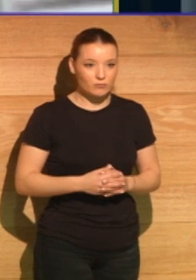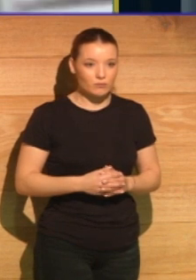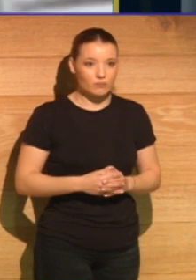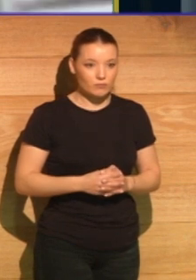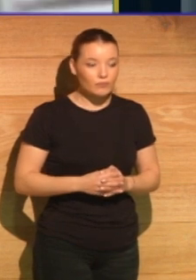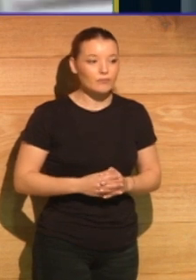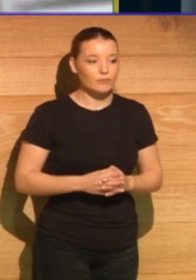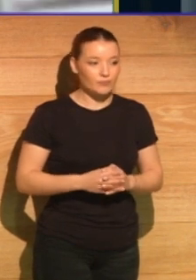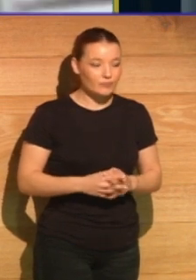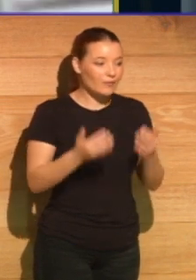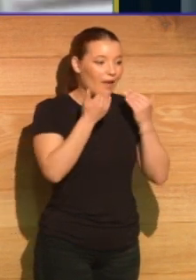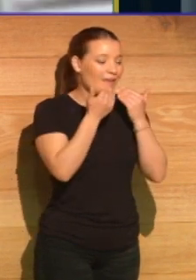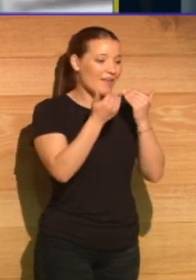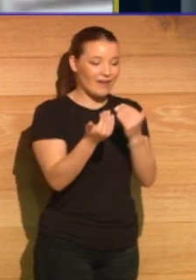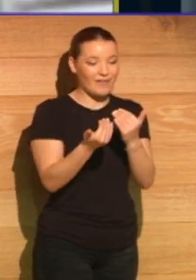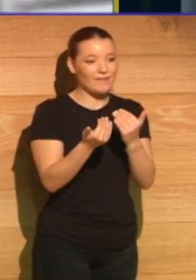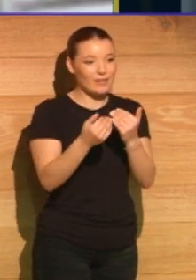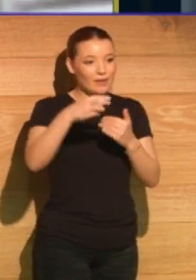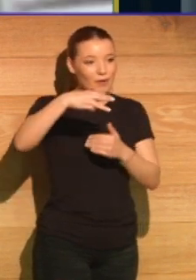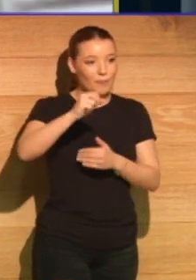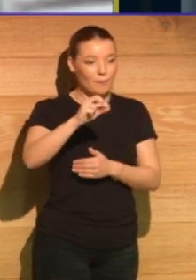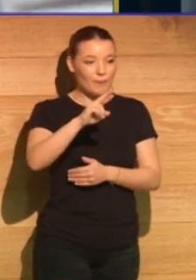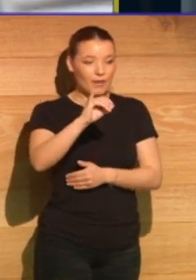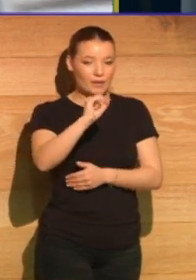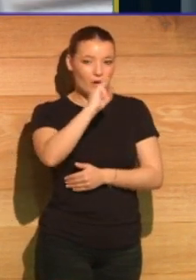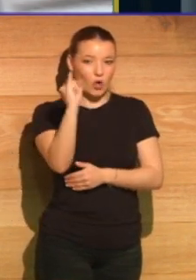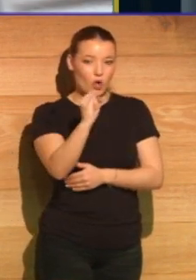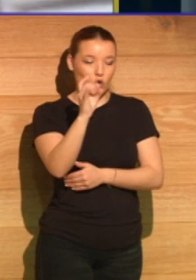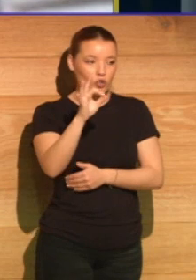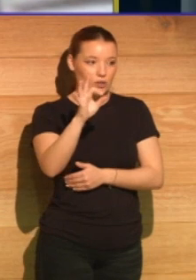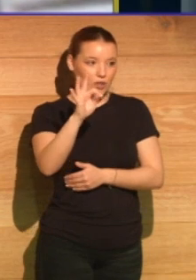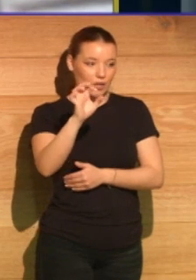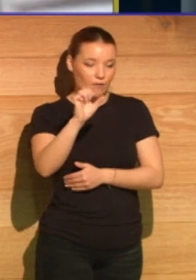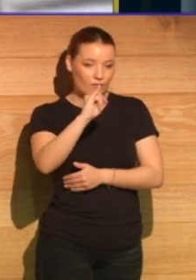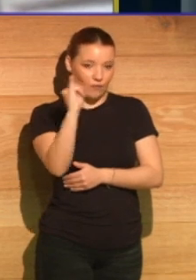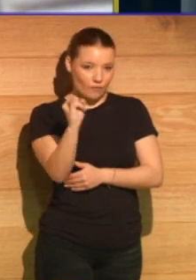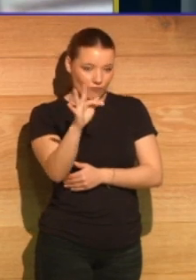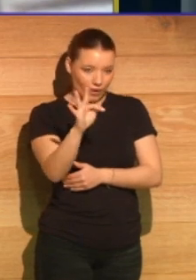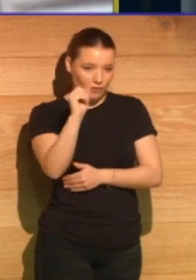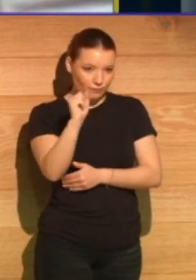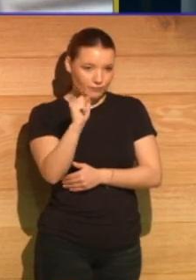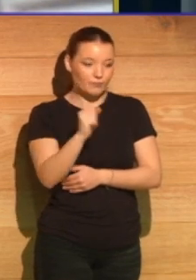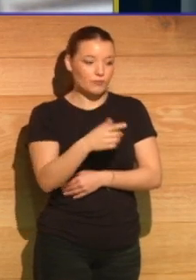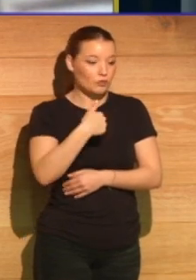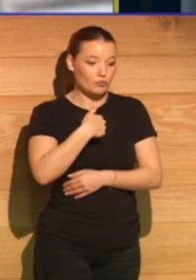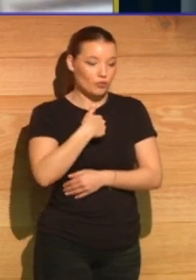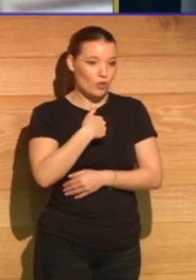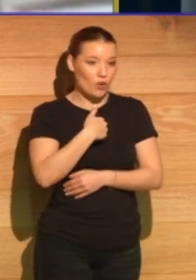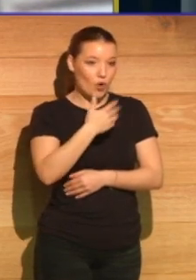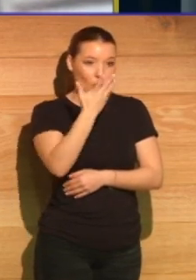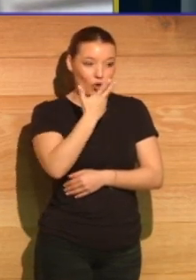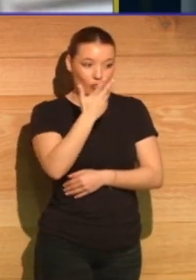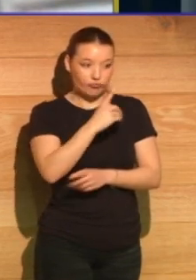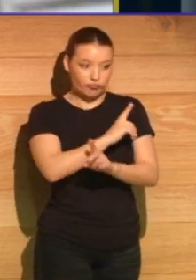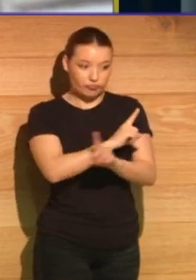Estupendo, muchísimas gracias, María Josefa. Efectivamente, yo tampoco conocía a la